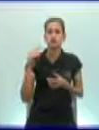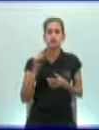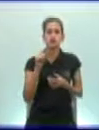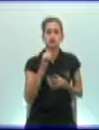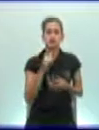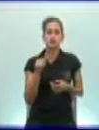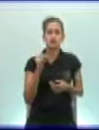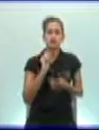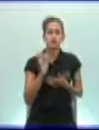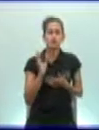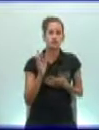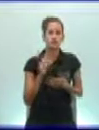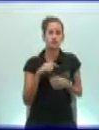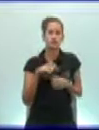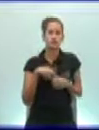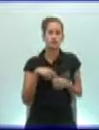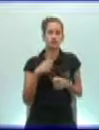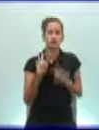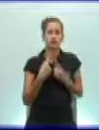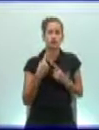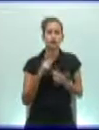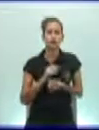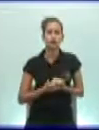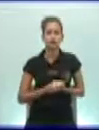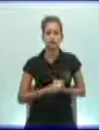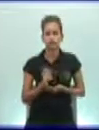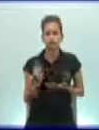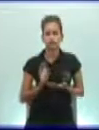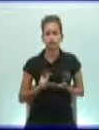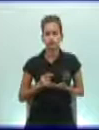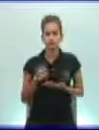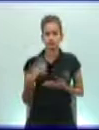uno de ellos. Adelante.